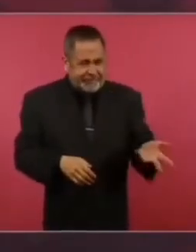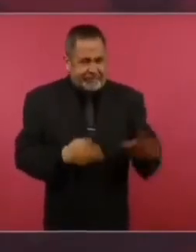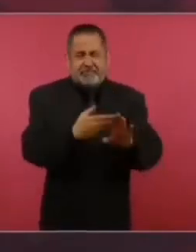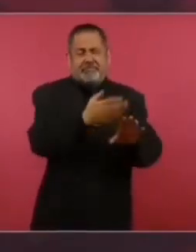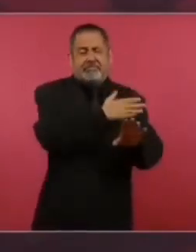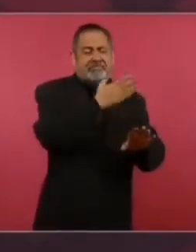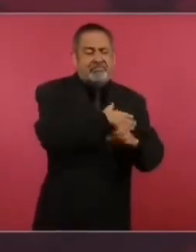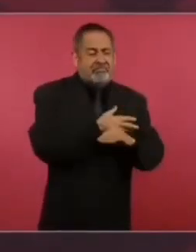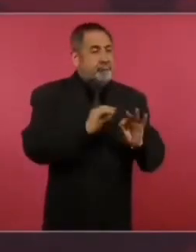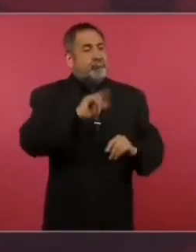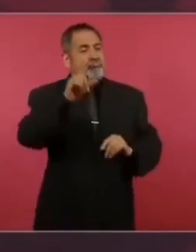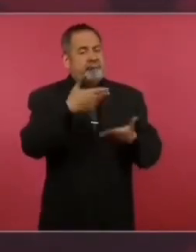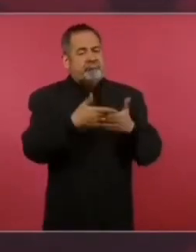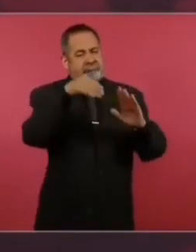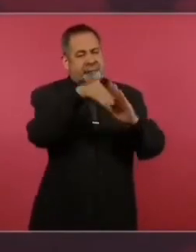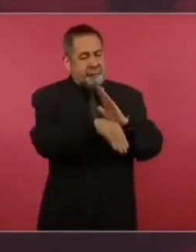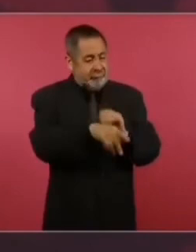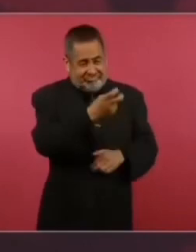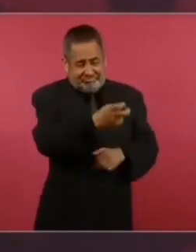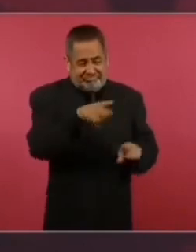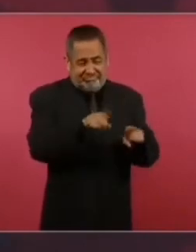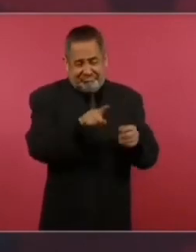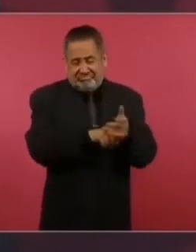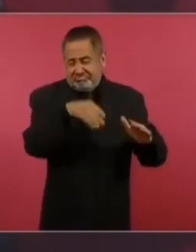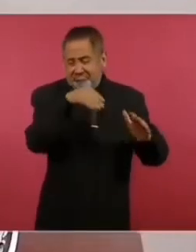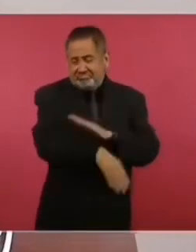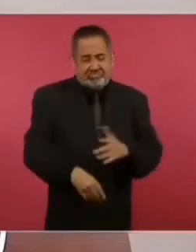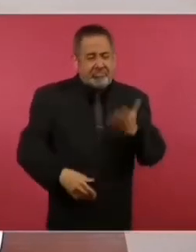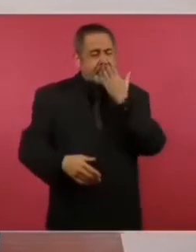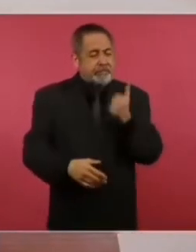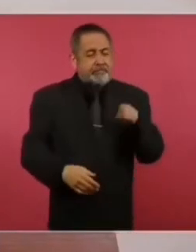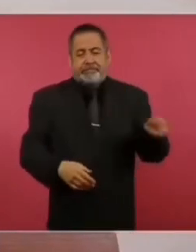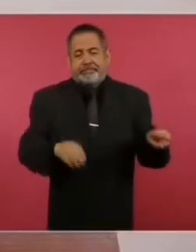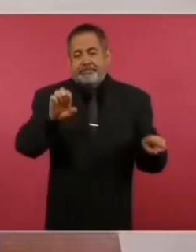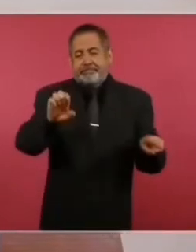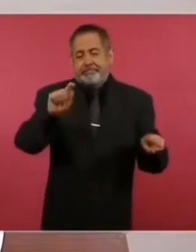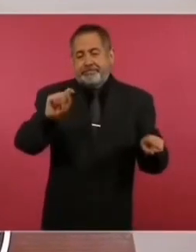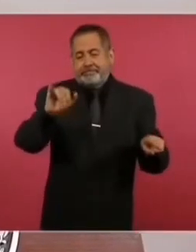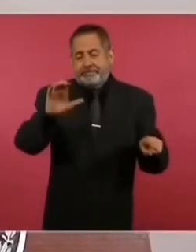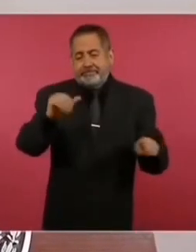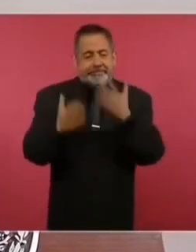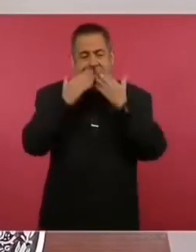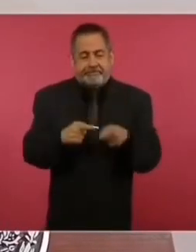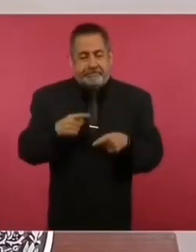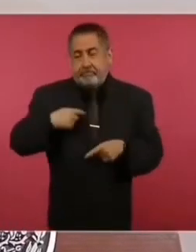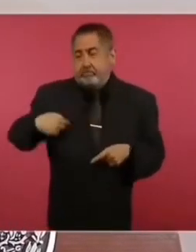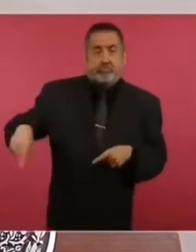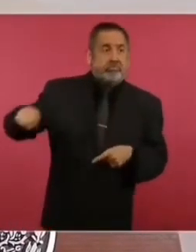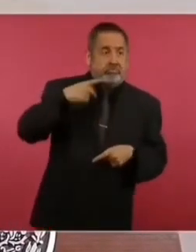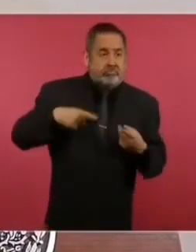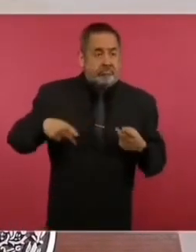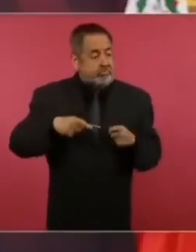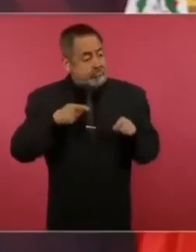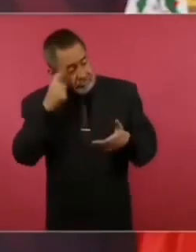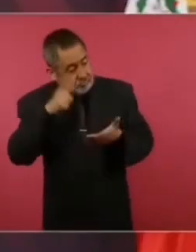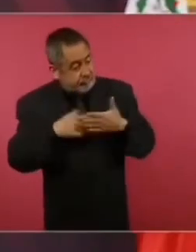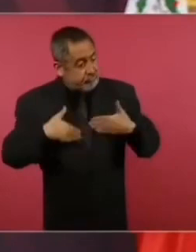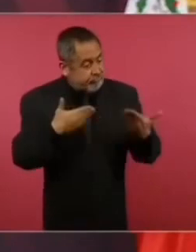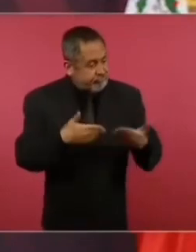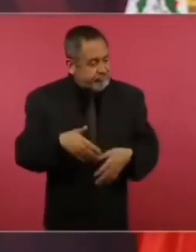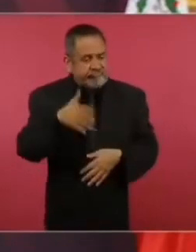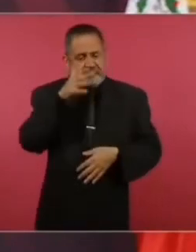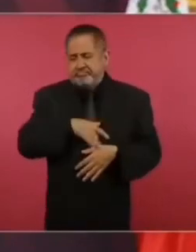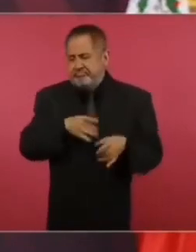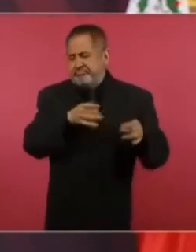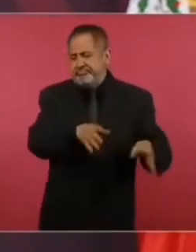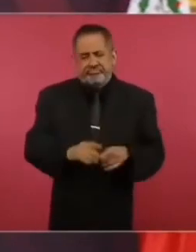estaban, porque ya han venido perdiendo, precisamente por falta de ética, han venido perdiendo credibilidad.